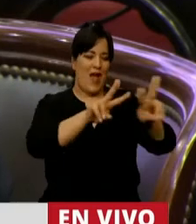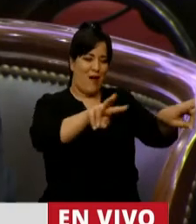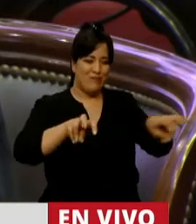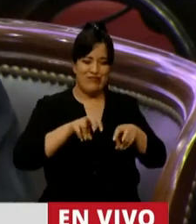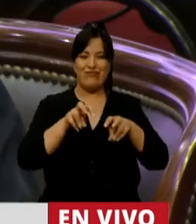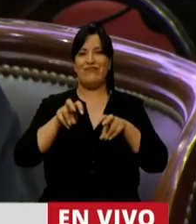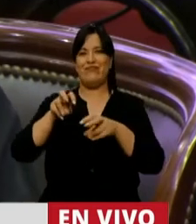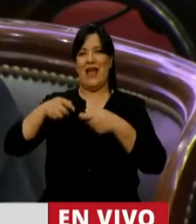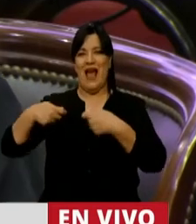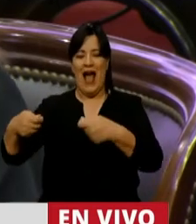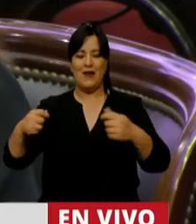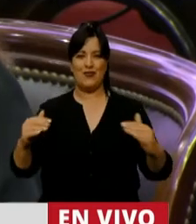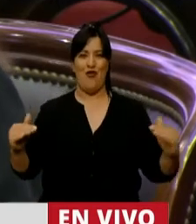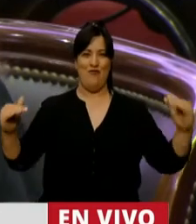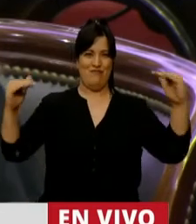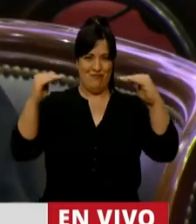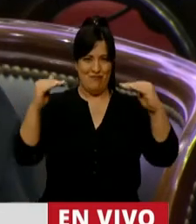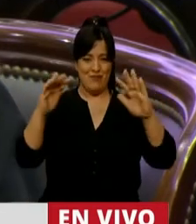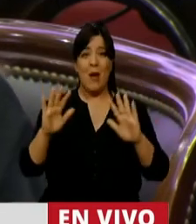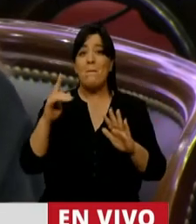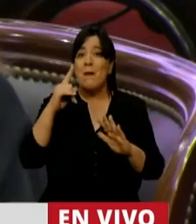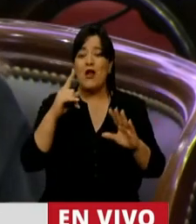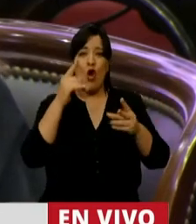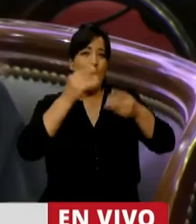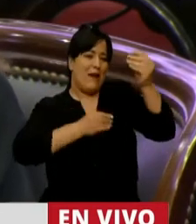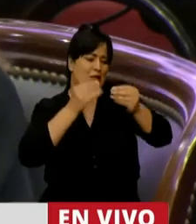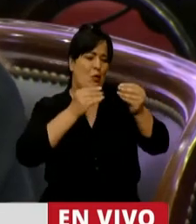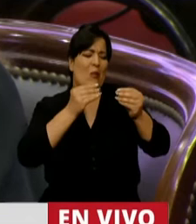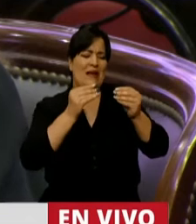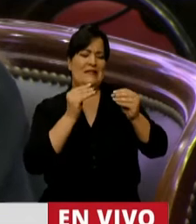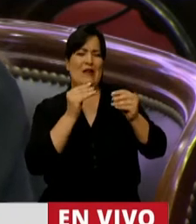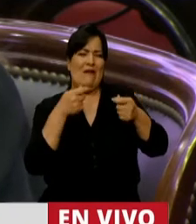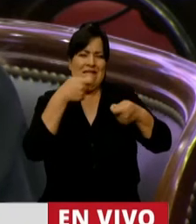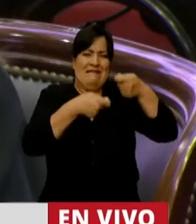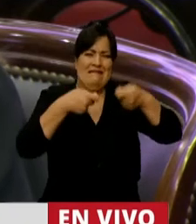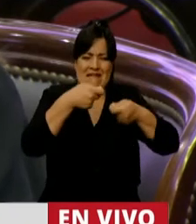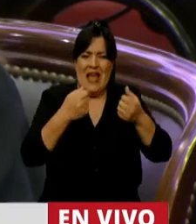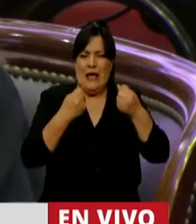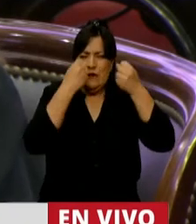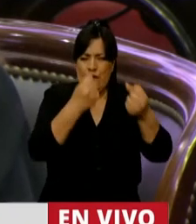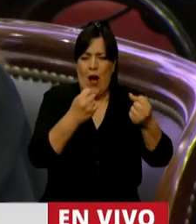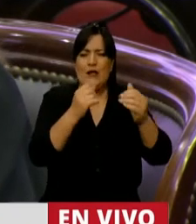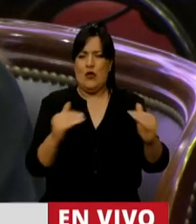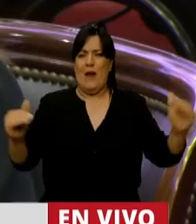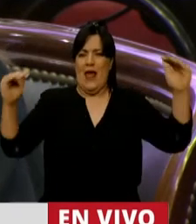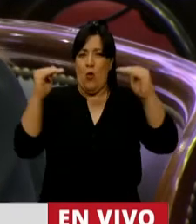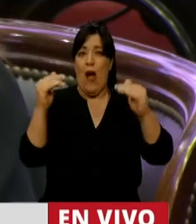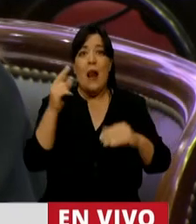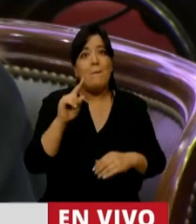fiscales en un presupuesto, trata de forzarse para lograrlo, consideramos que jamás puede